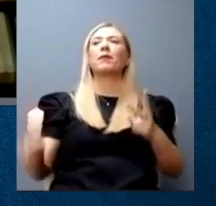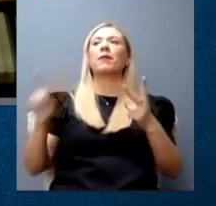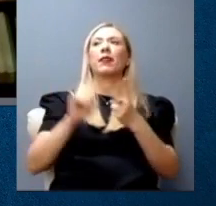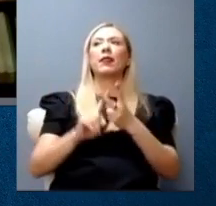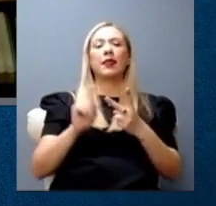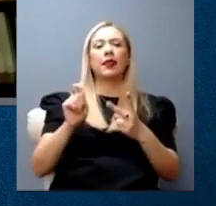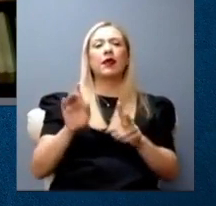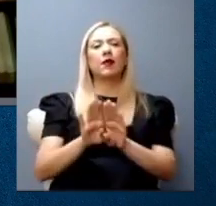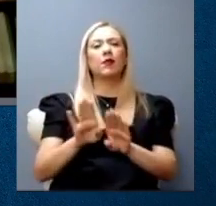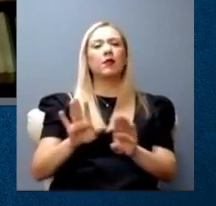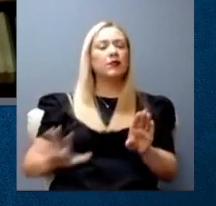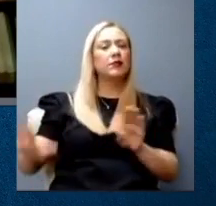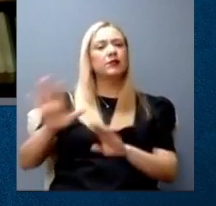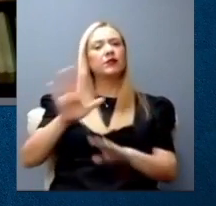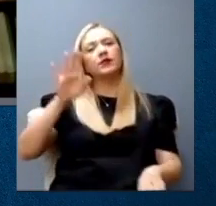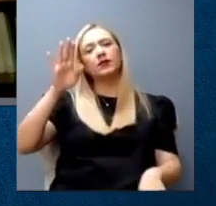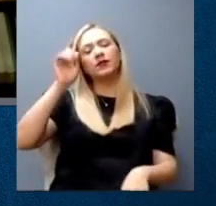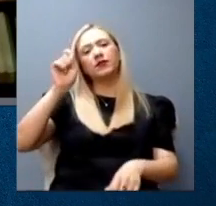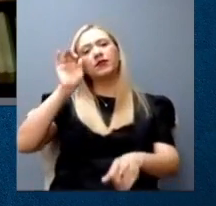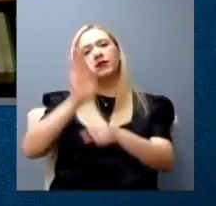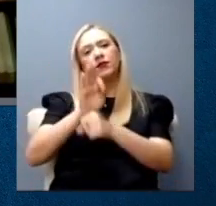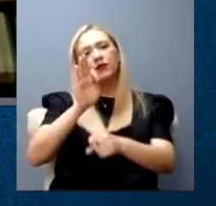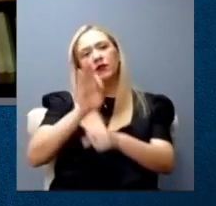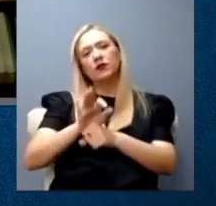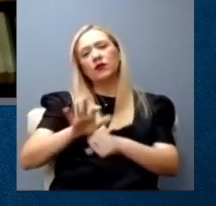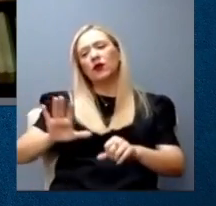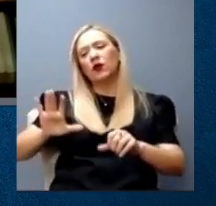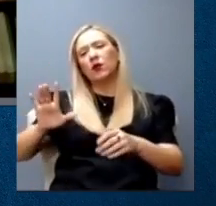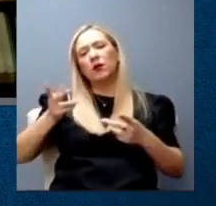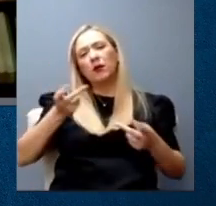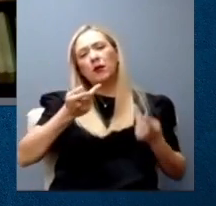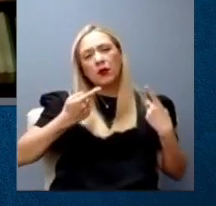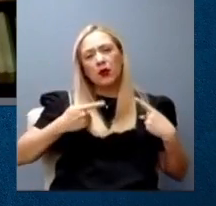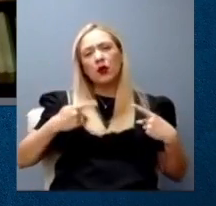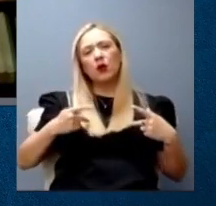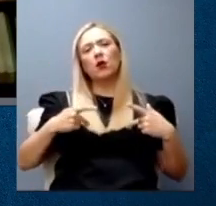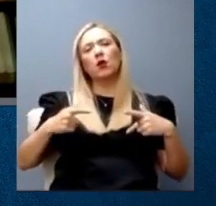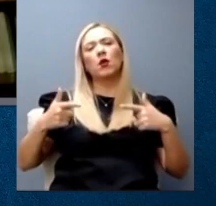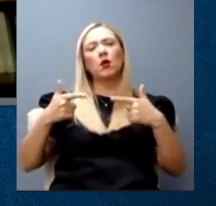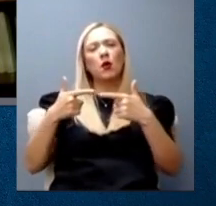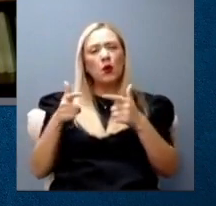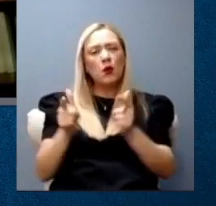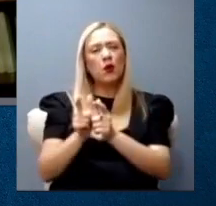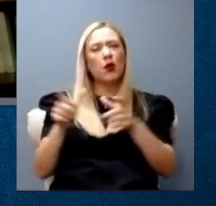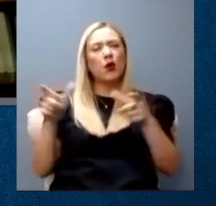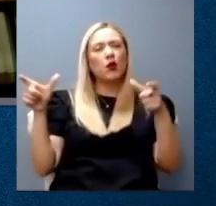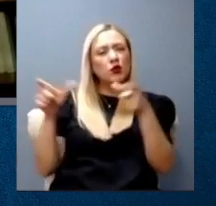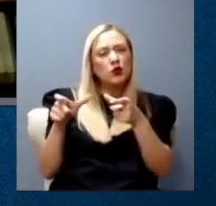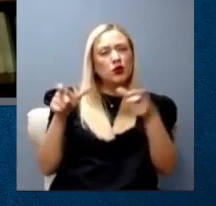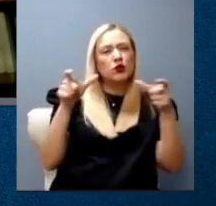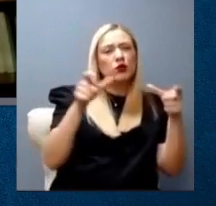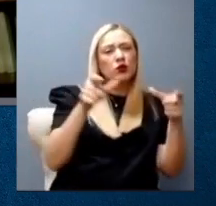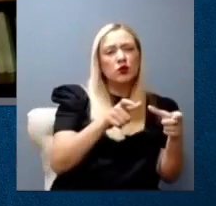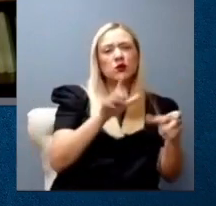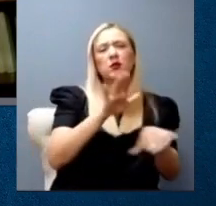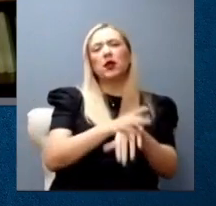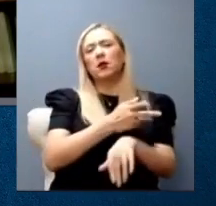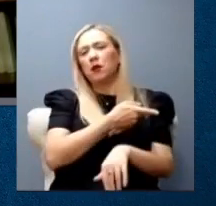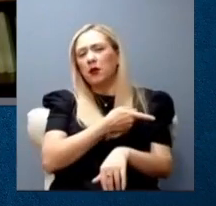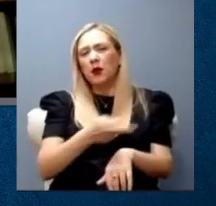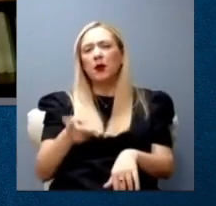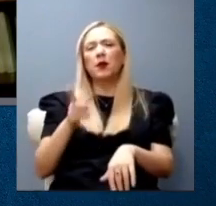ámbito europeo. La protección de las minorías era una cuestión mayor de la que se ocupó de la Sociedad de las